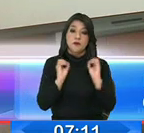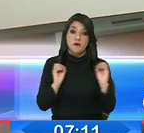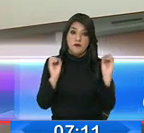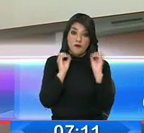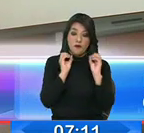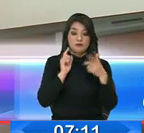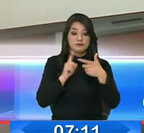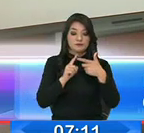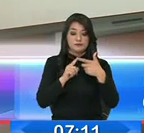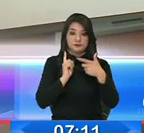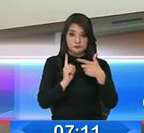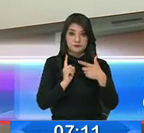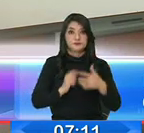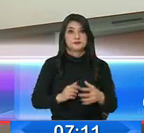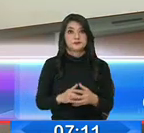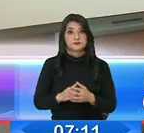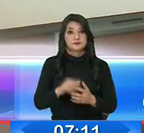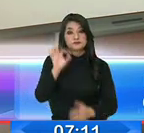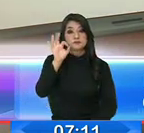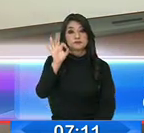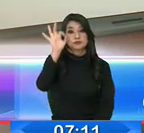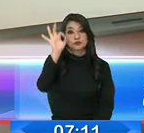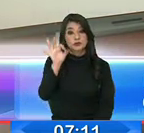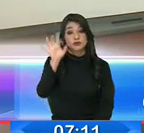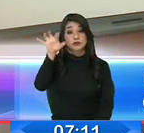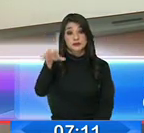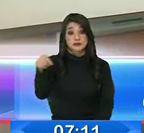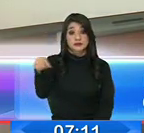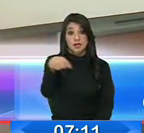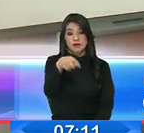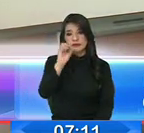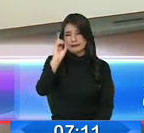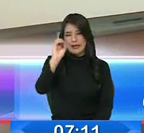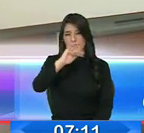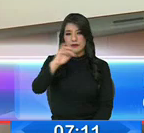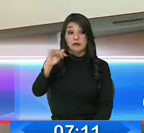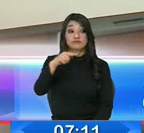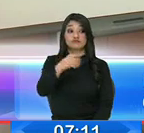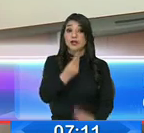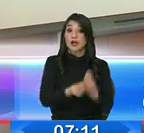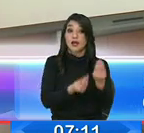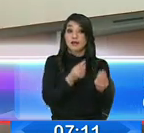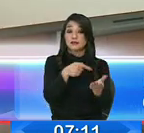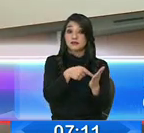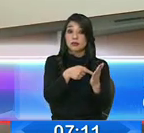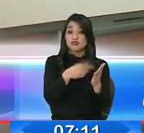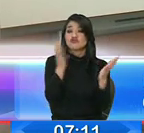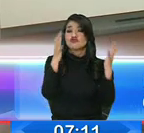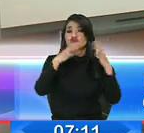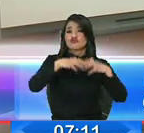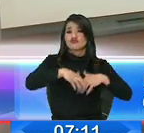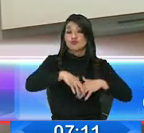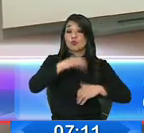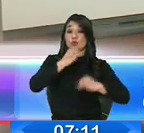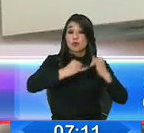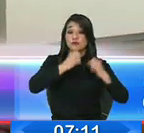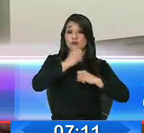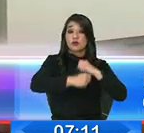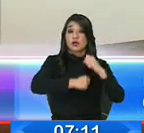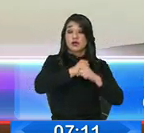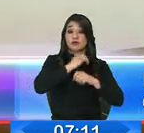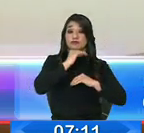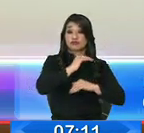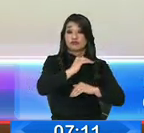en el cual el porcentaje del Estado es cero y en este escenario el último año de reserva positiva es el